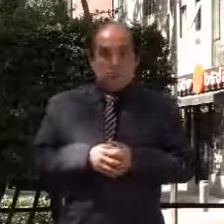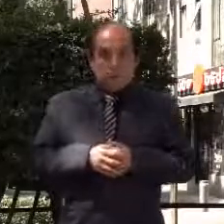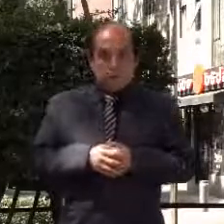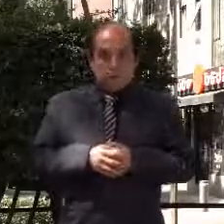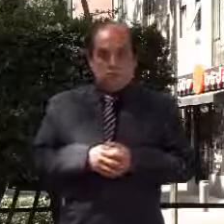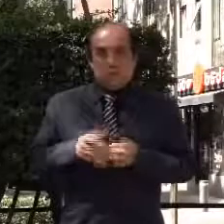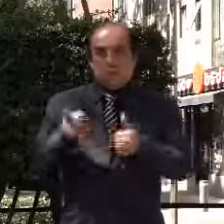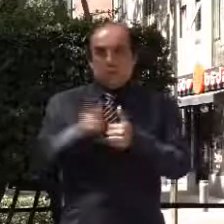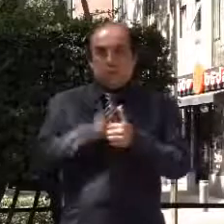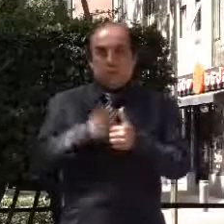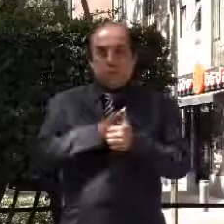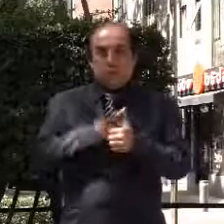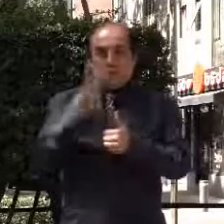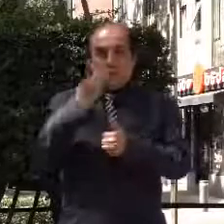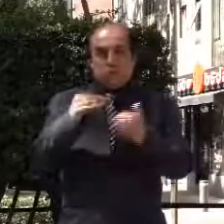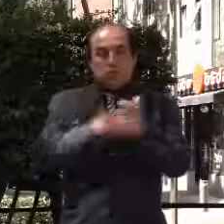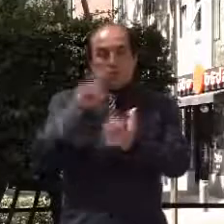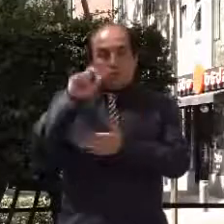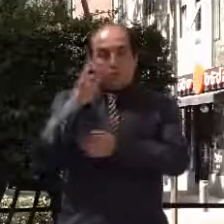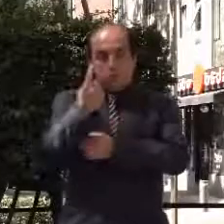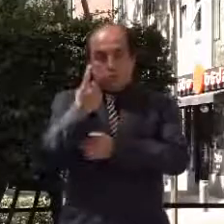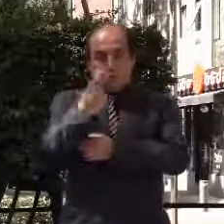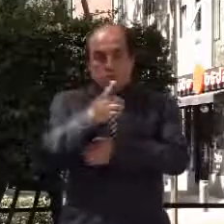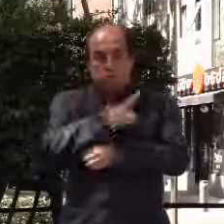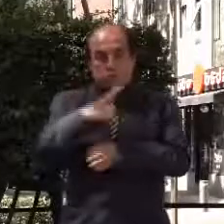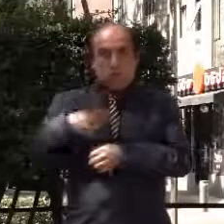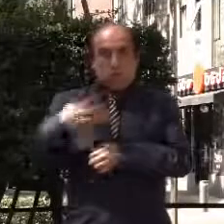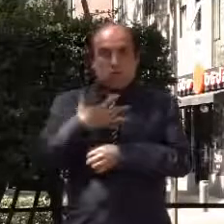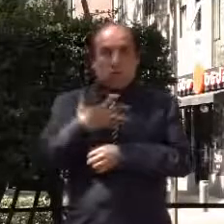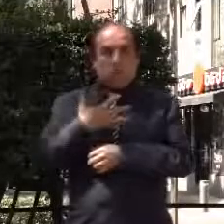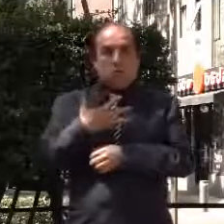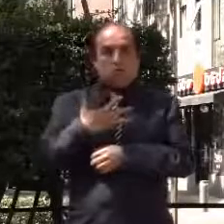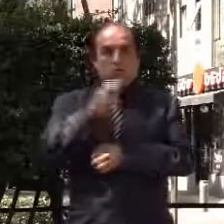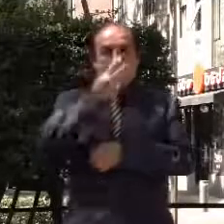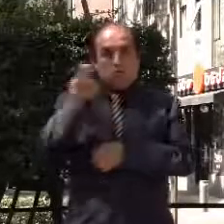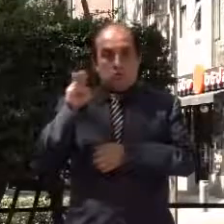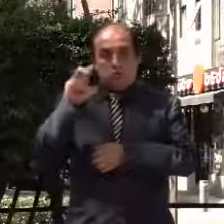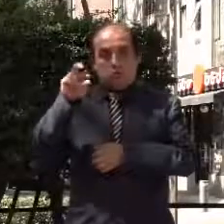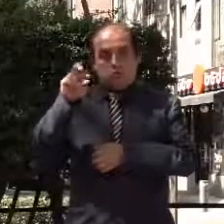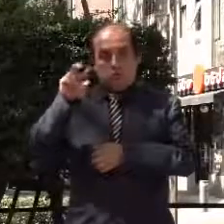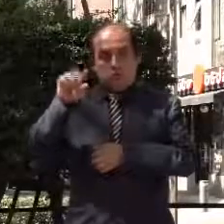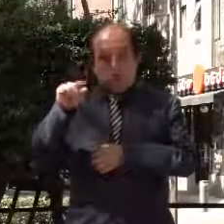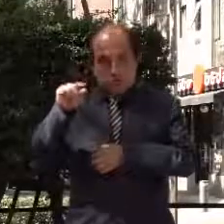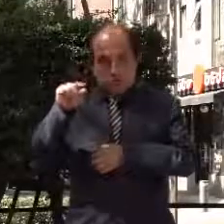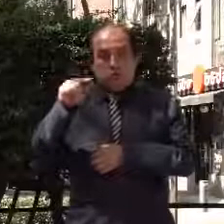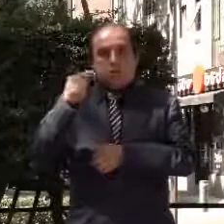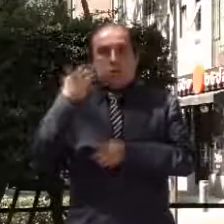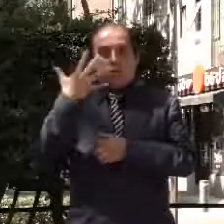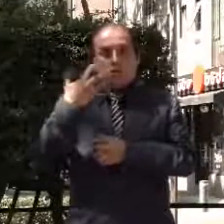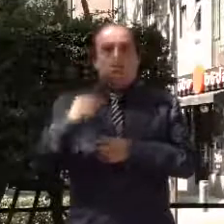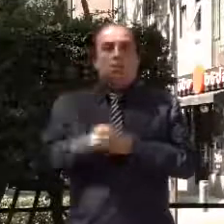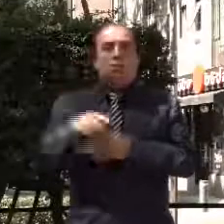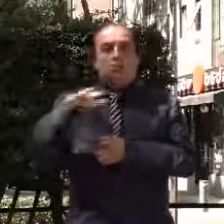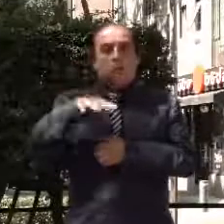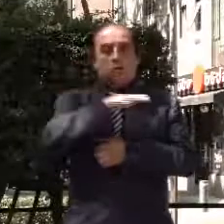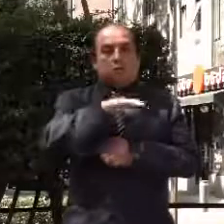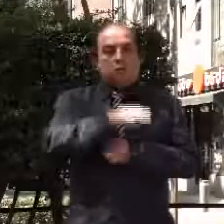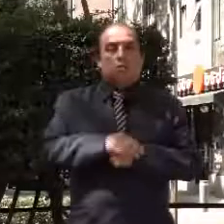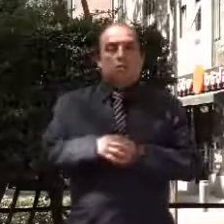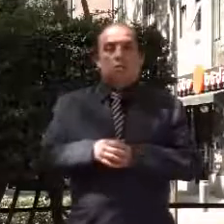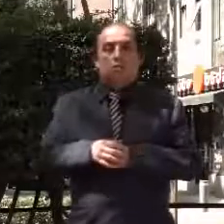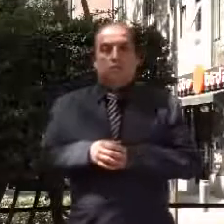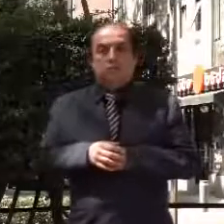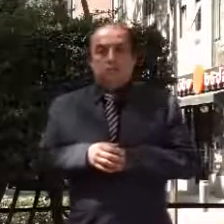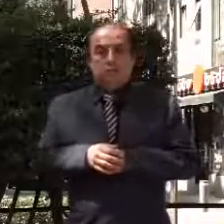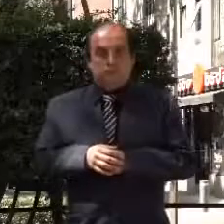al principios de 2021 deberíamos de tener ya 275 sectores de los 830. ¿La